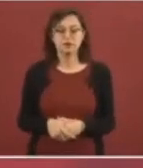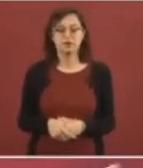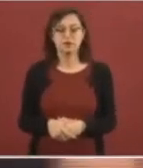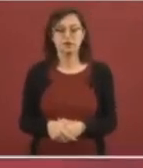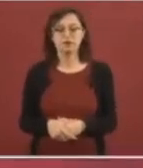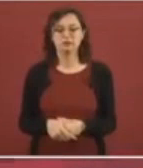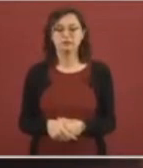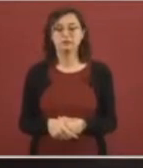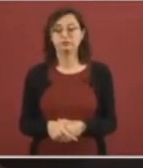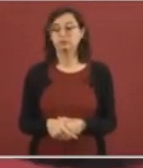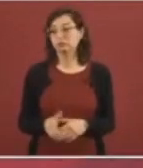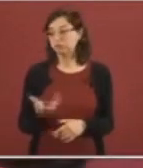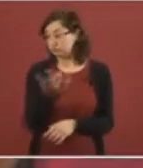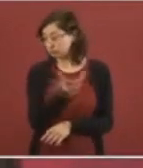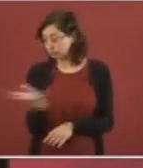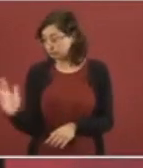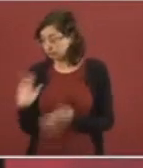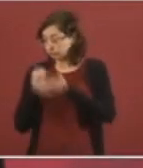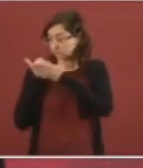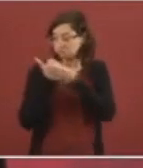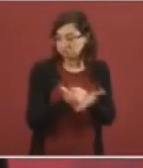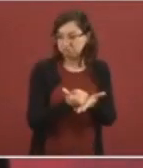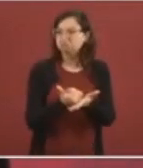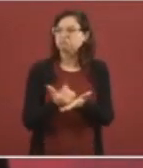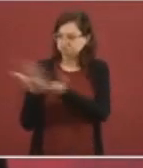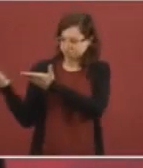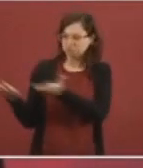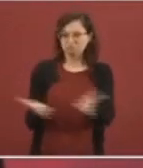Y todo el que quiera ayudar, que lo haga.